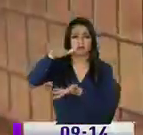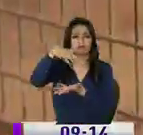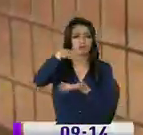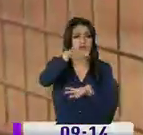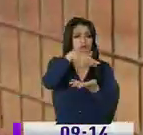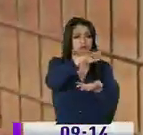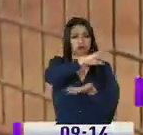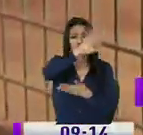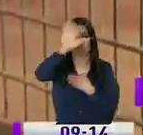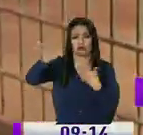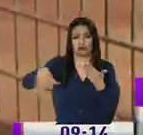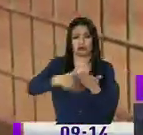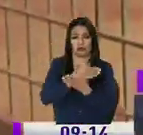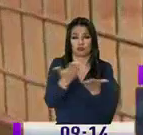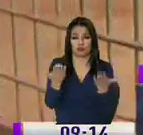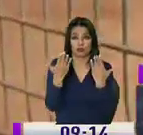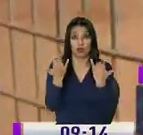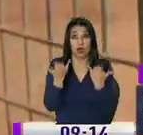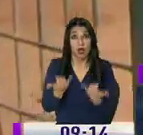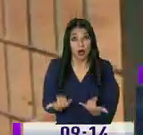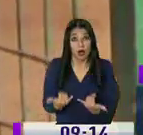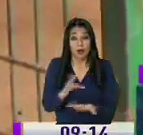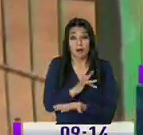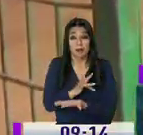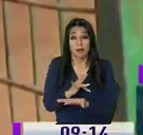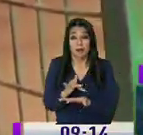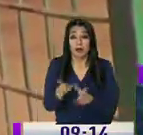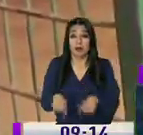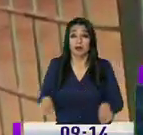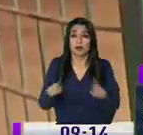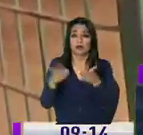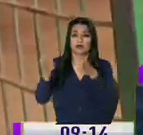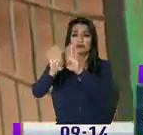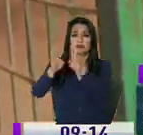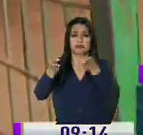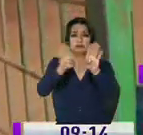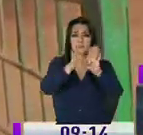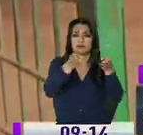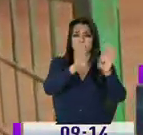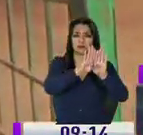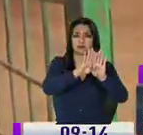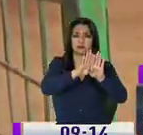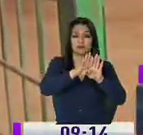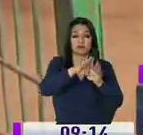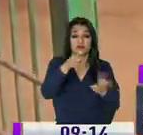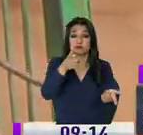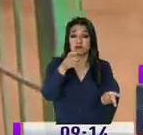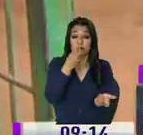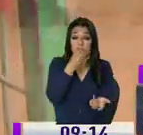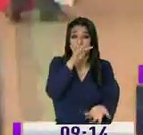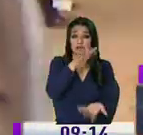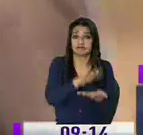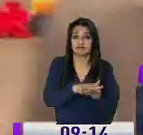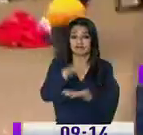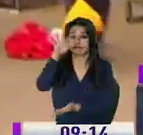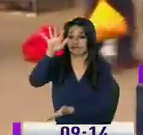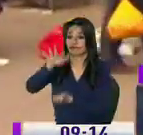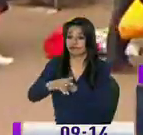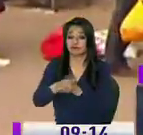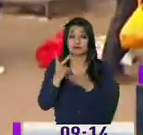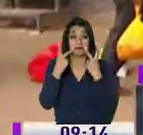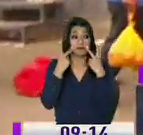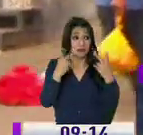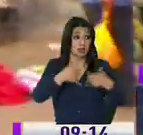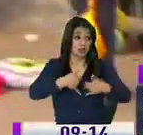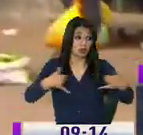necesidad. Hoy luce así. Varios puntos de venta de legumbres están desabastecidos. El mercado, miren los locales. ¿Sabe por qué